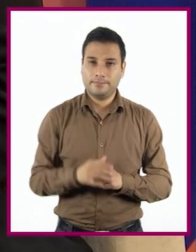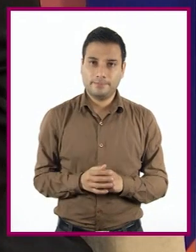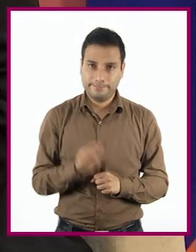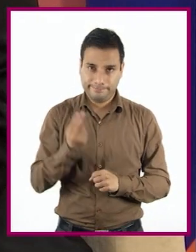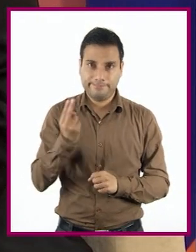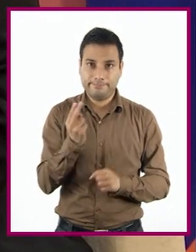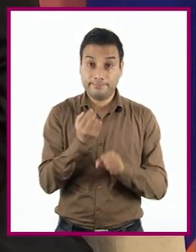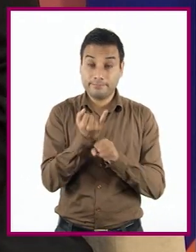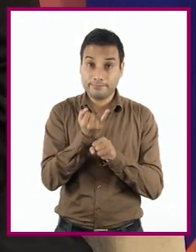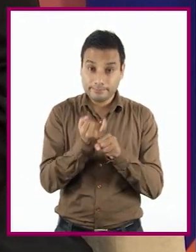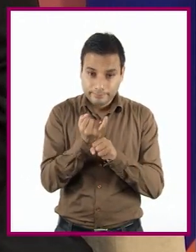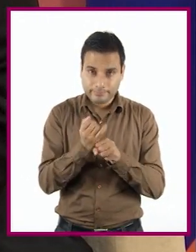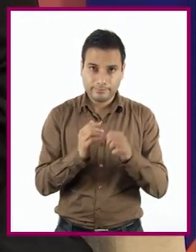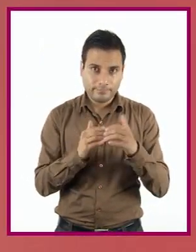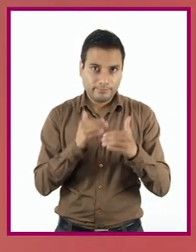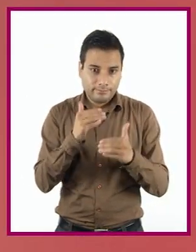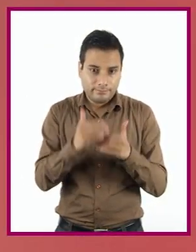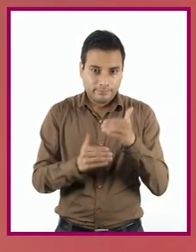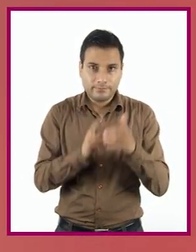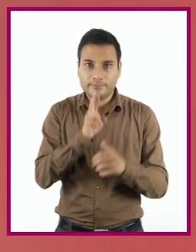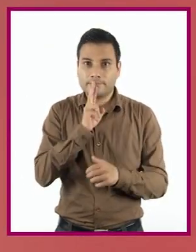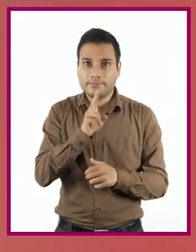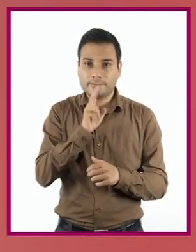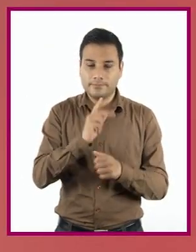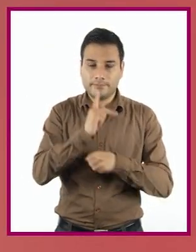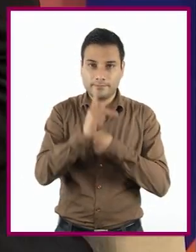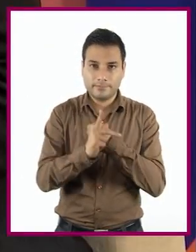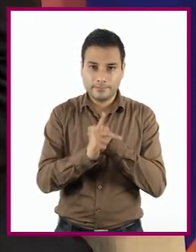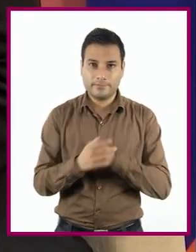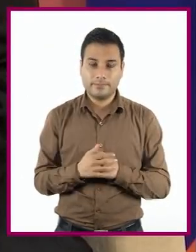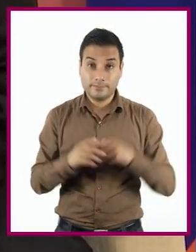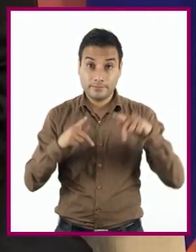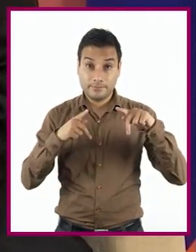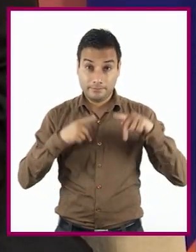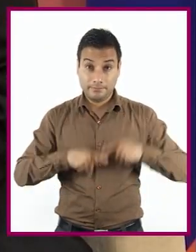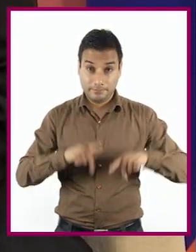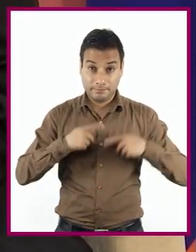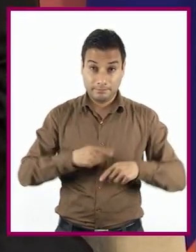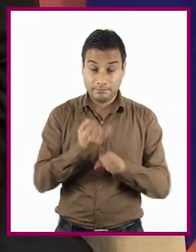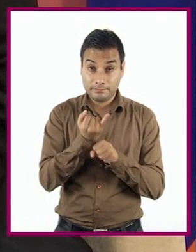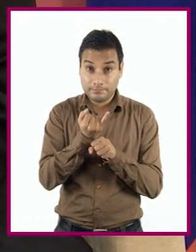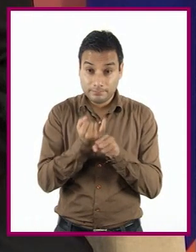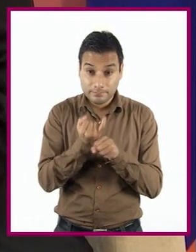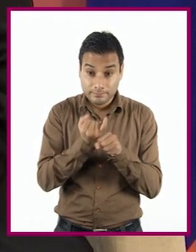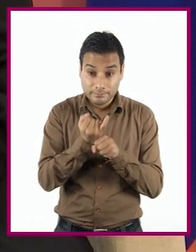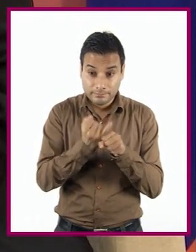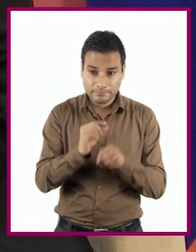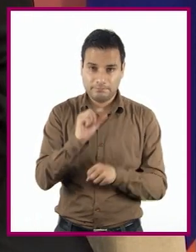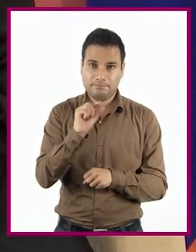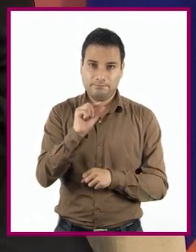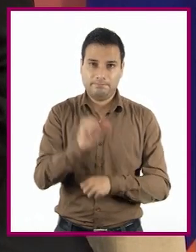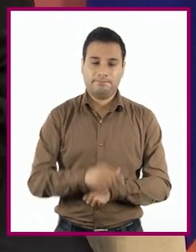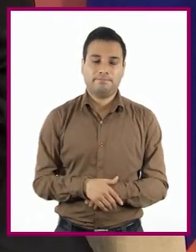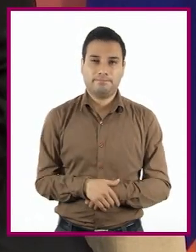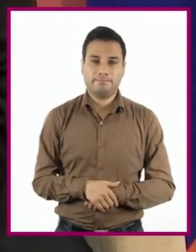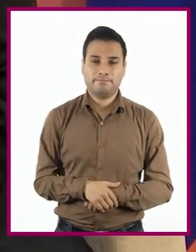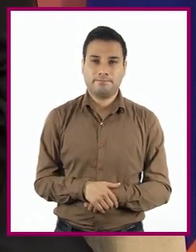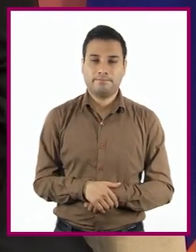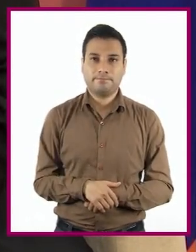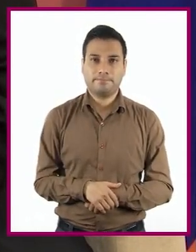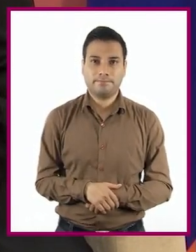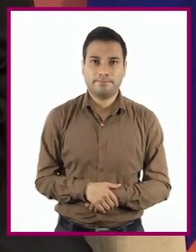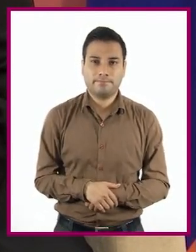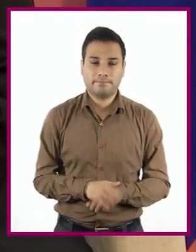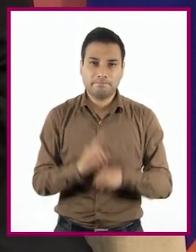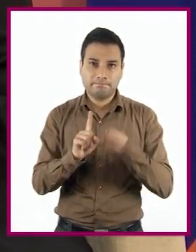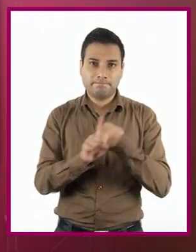para el desarrollo de un país, y son muy pocas las personas que dedican sus vidas a generar conocimiento que ayuden a disminuir las problemáticas sociales